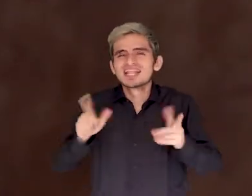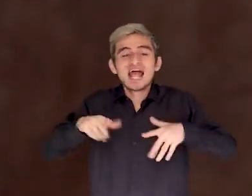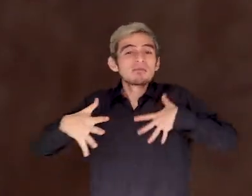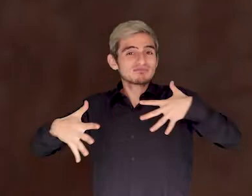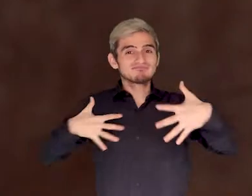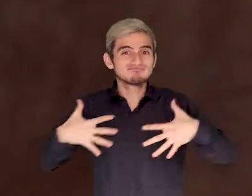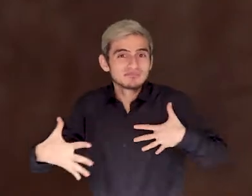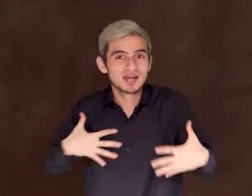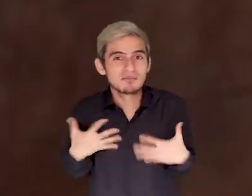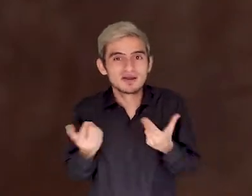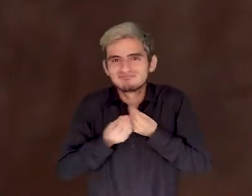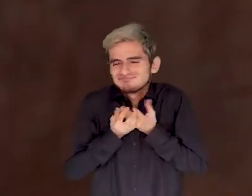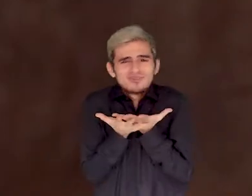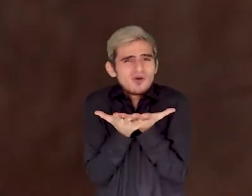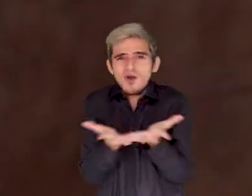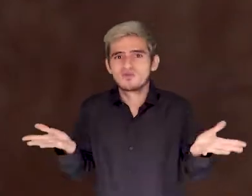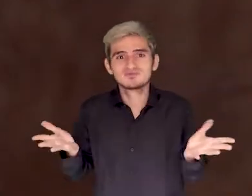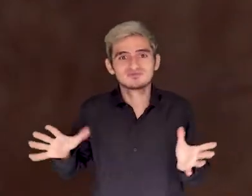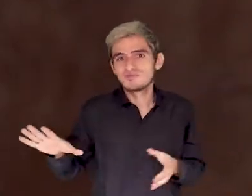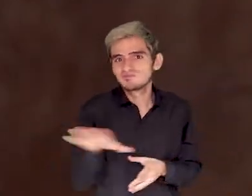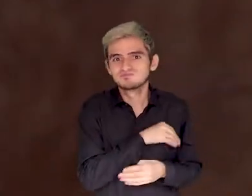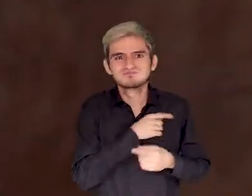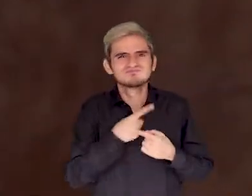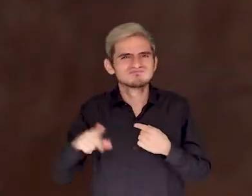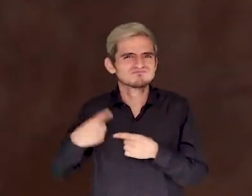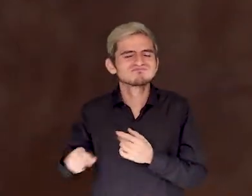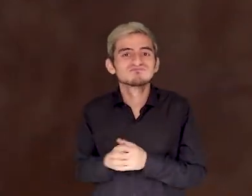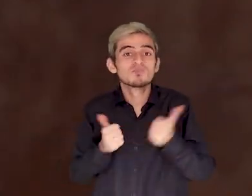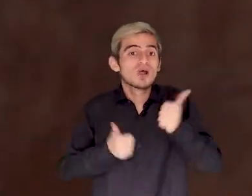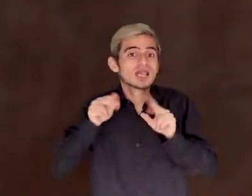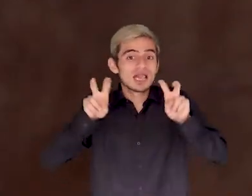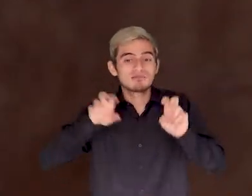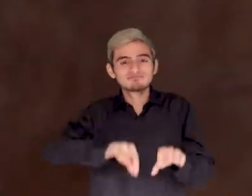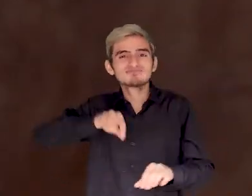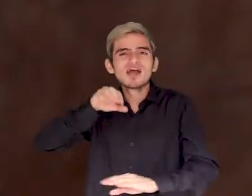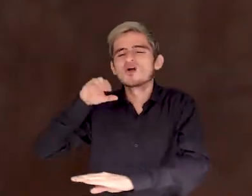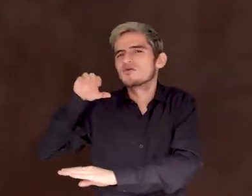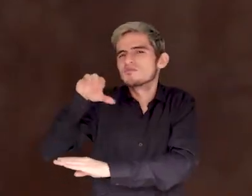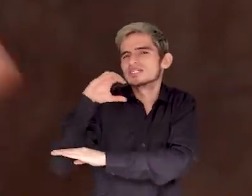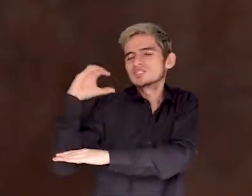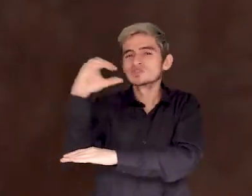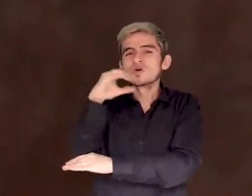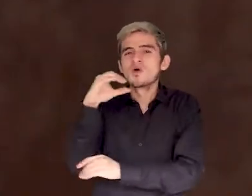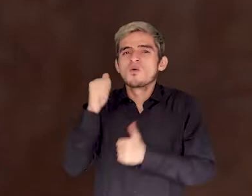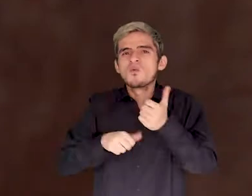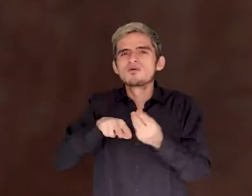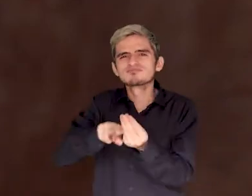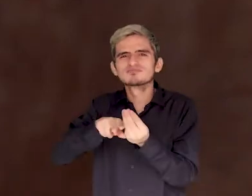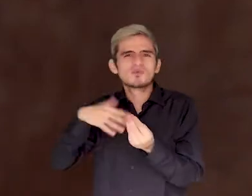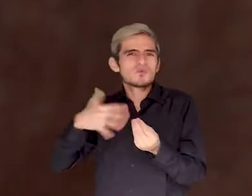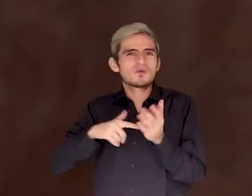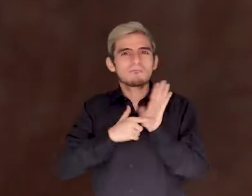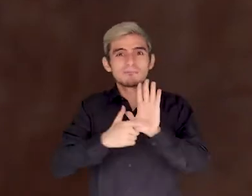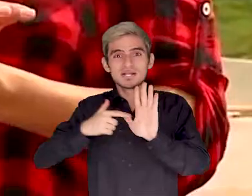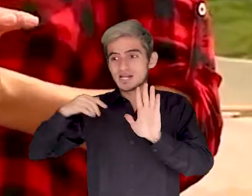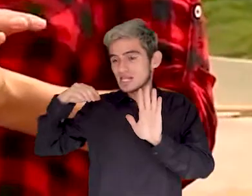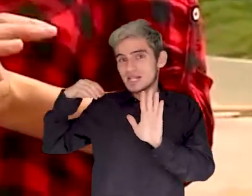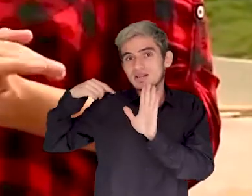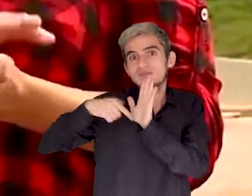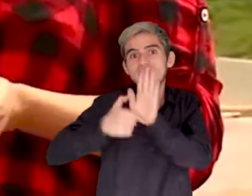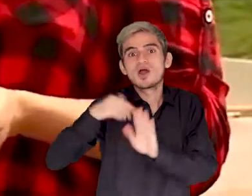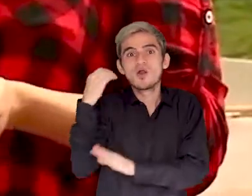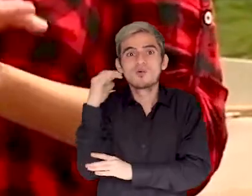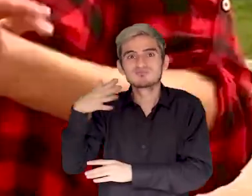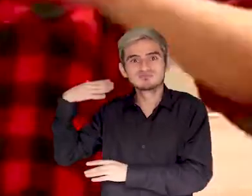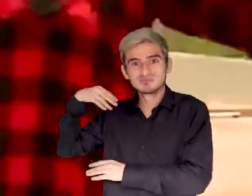en el teatro, en donde sea, tenemos que hablar del país que hay que reflejar para las nuevas generaciones.